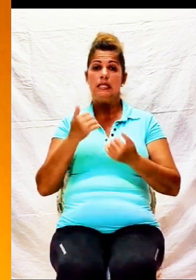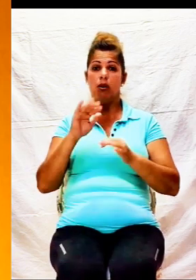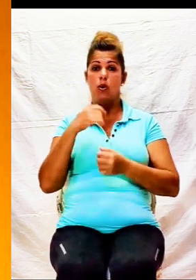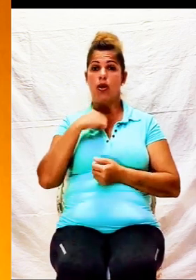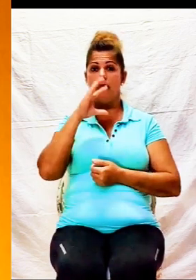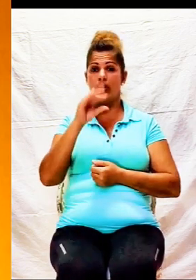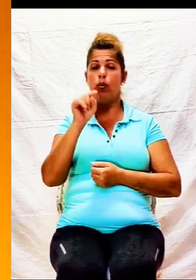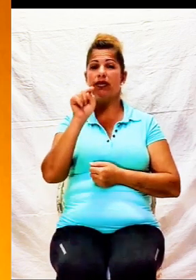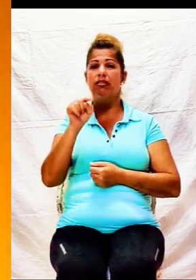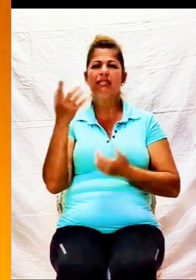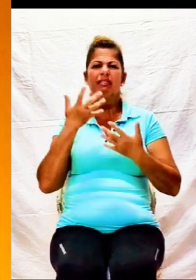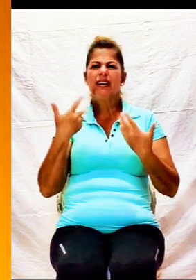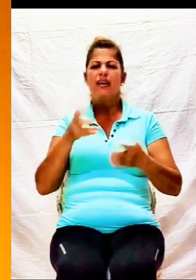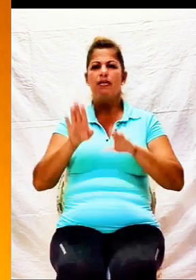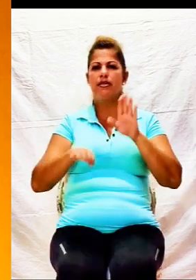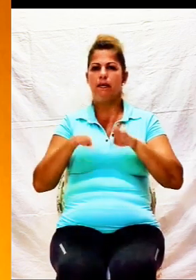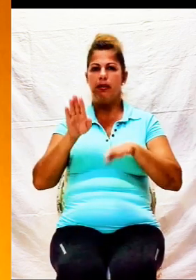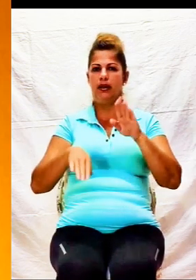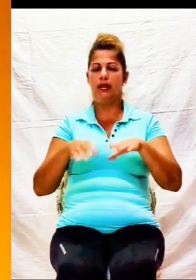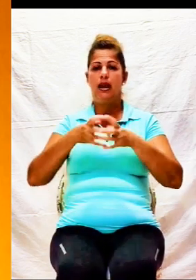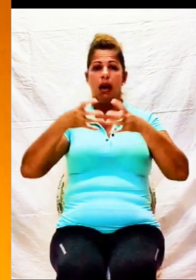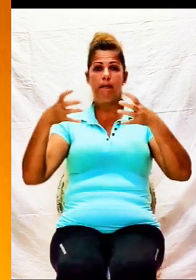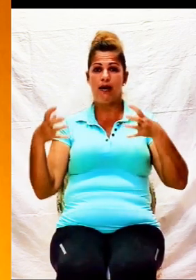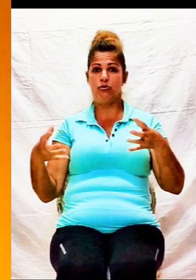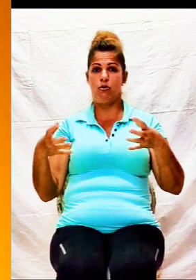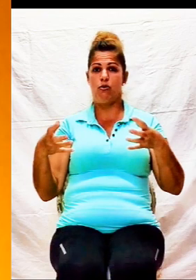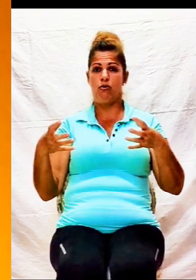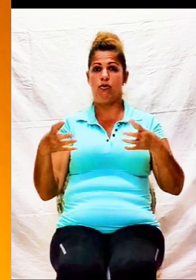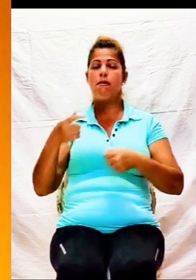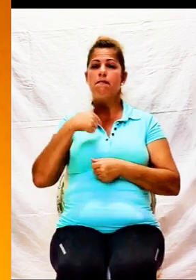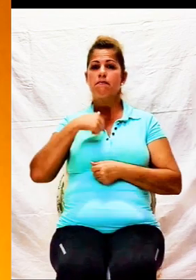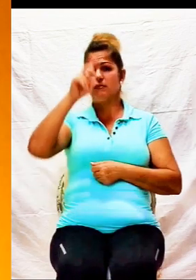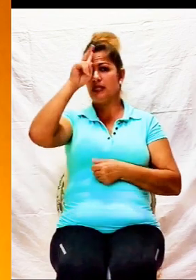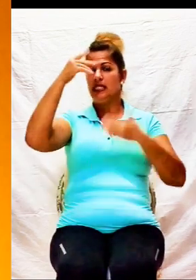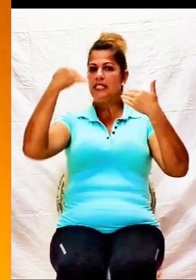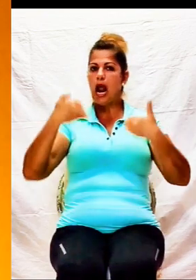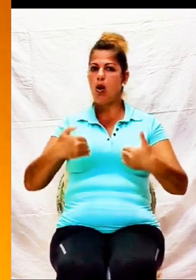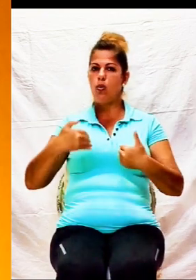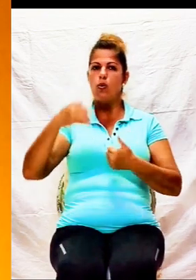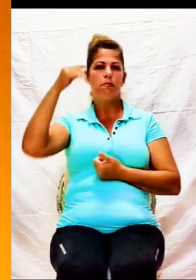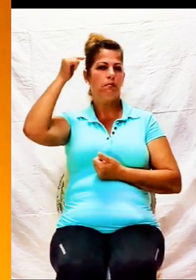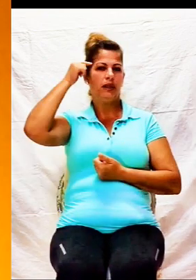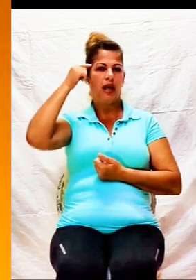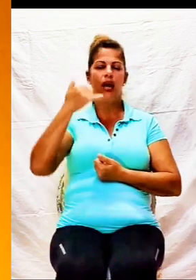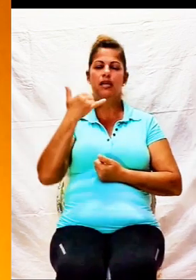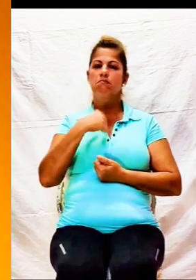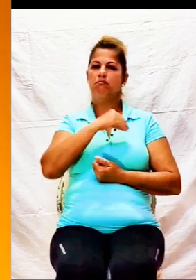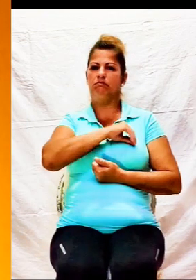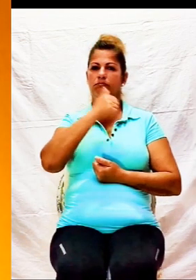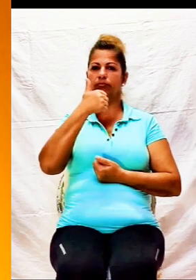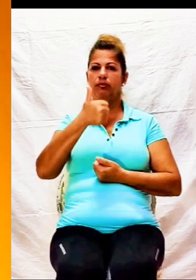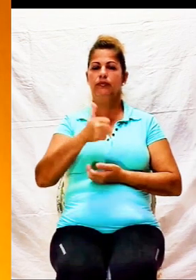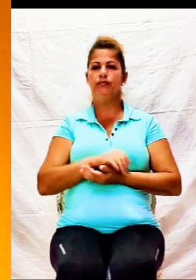Según lo dicho, ¿de qué depende en gran parte mi bienestar y mi salud mental?